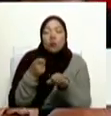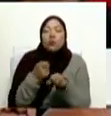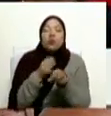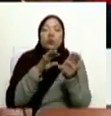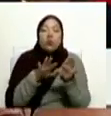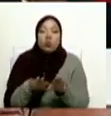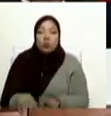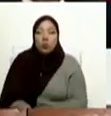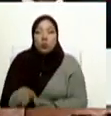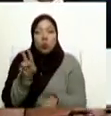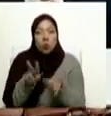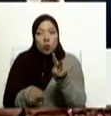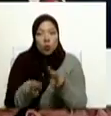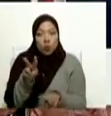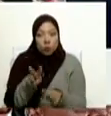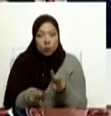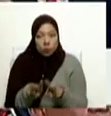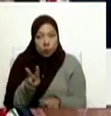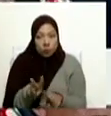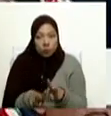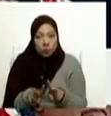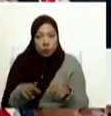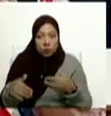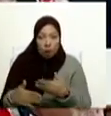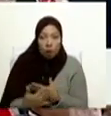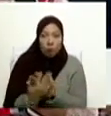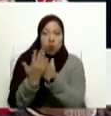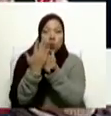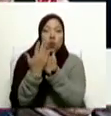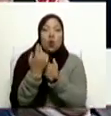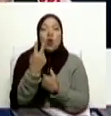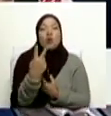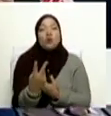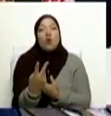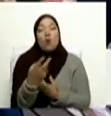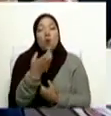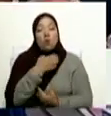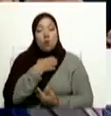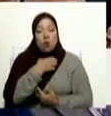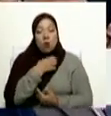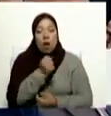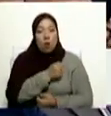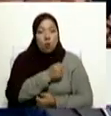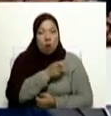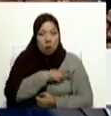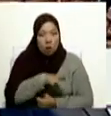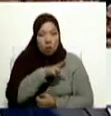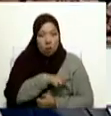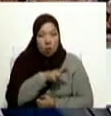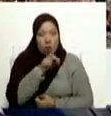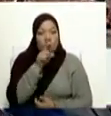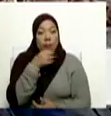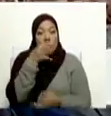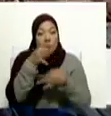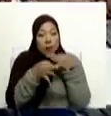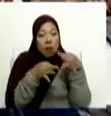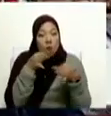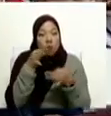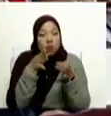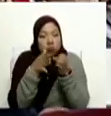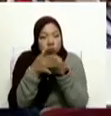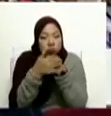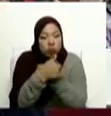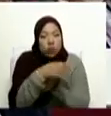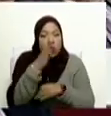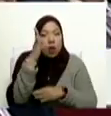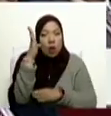A discreción al amanecer se me presentaron dos sacerdotes diciéndome que el general calzada refugi fugado en una